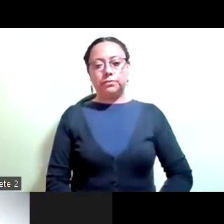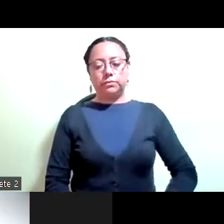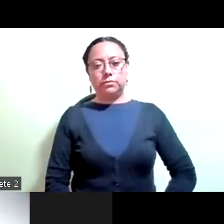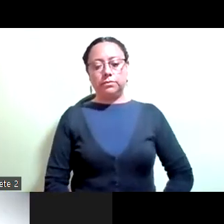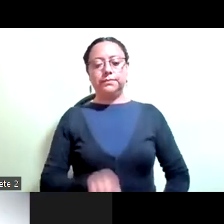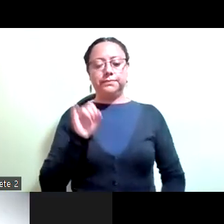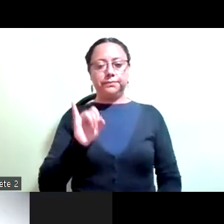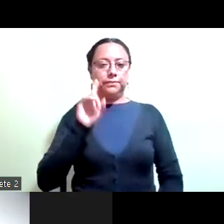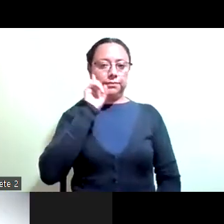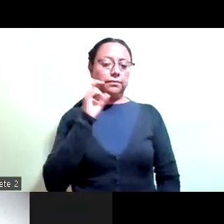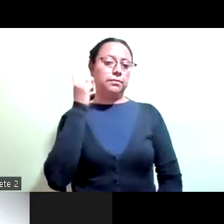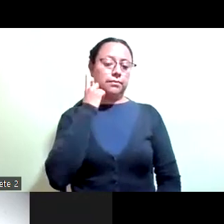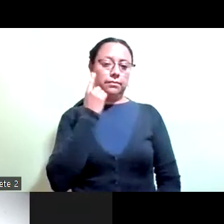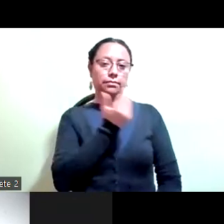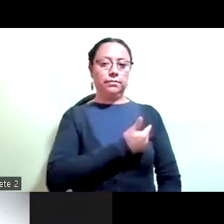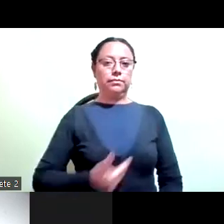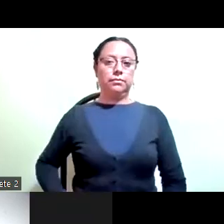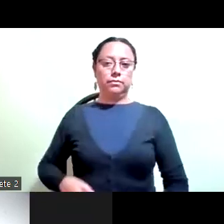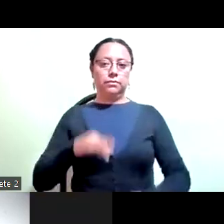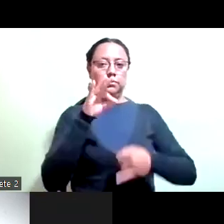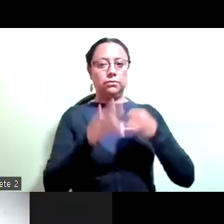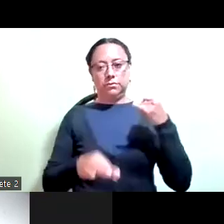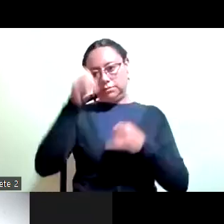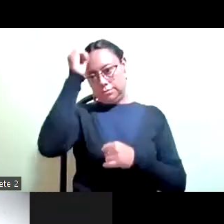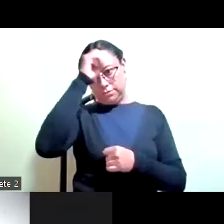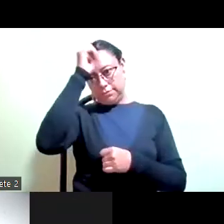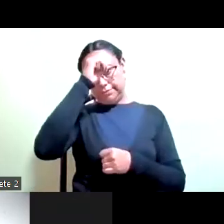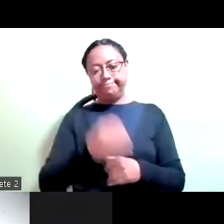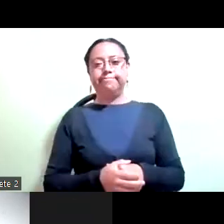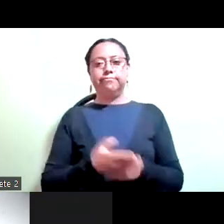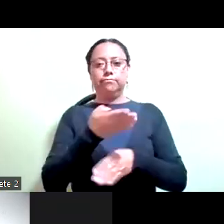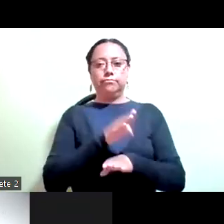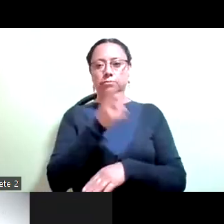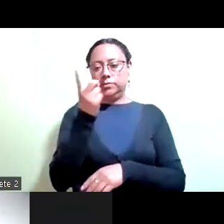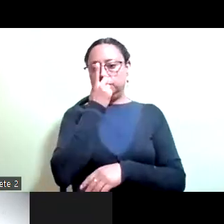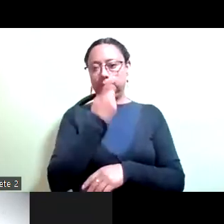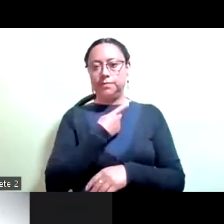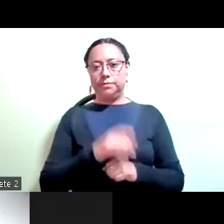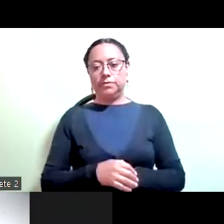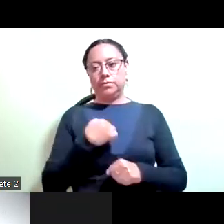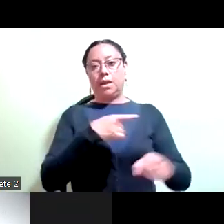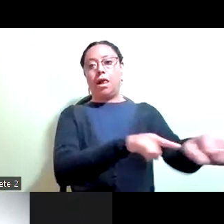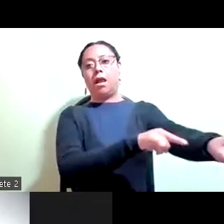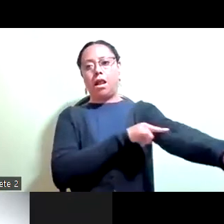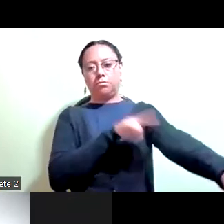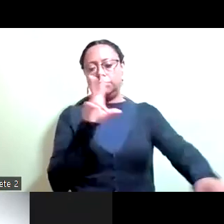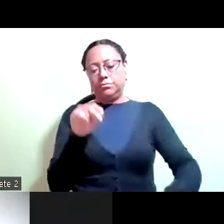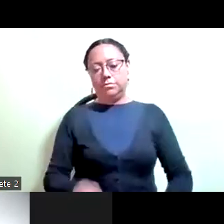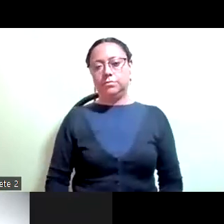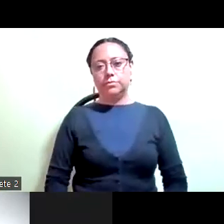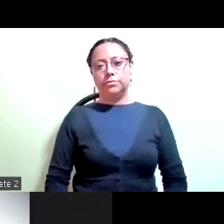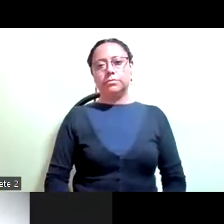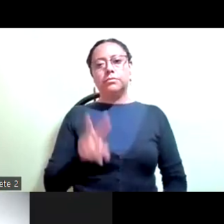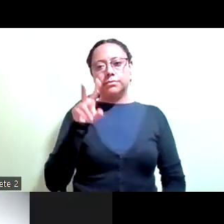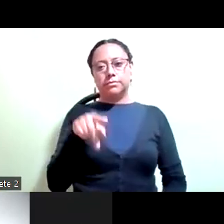Sí, diputada presidenta, nada más un último comentario respecto a lo que mencionó. No me pienso extender. Mire, nada más señalar, efectivamente,